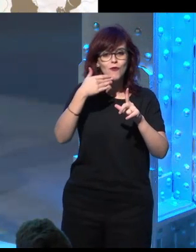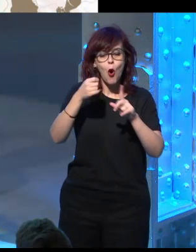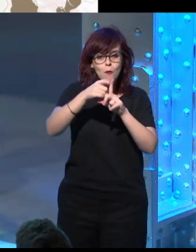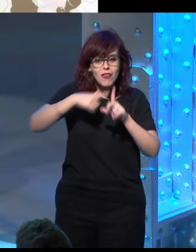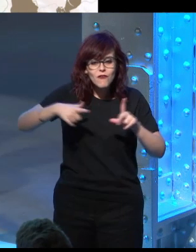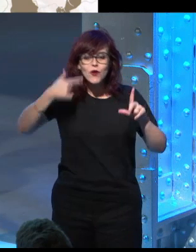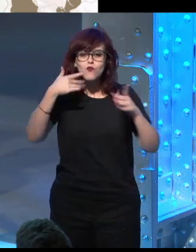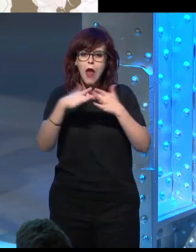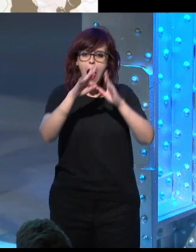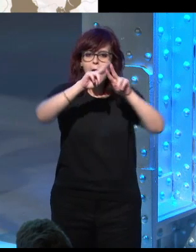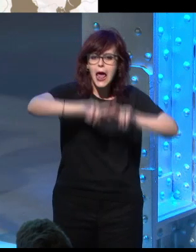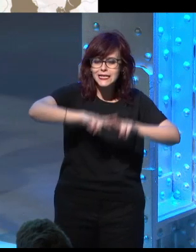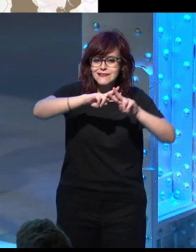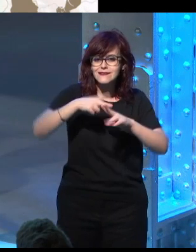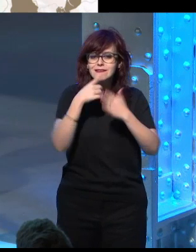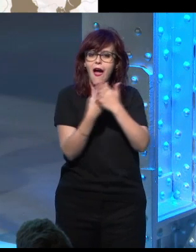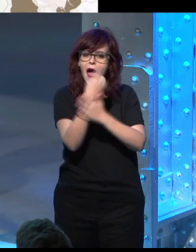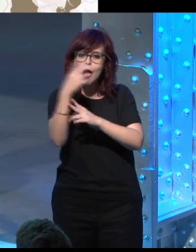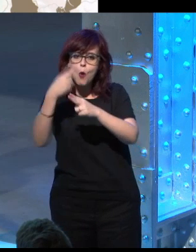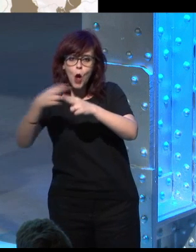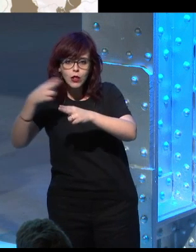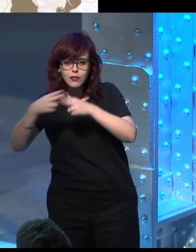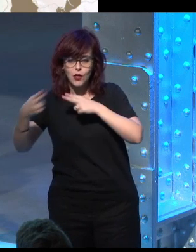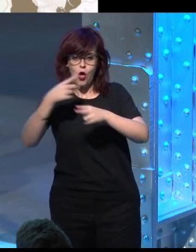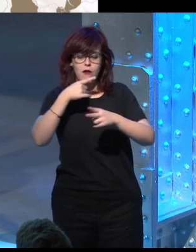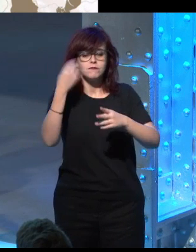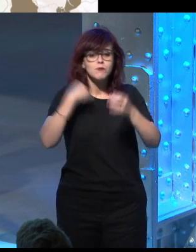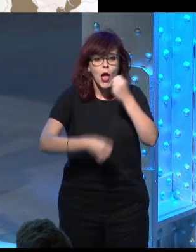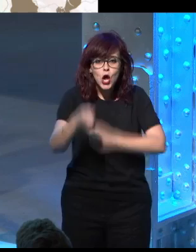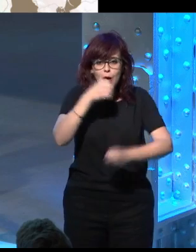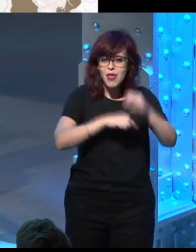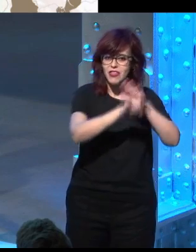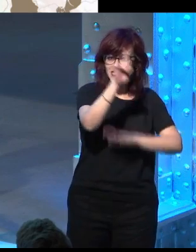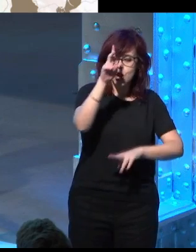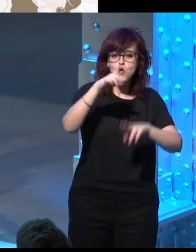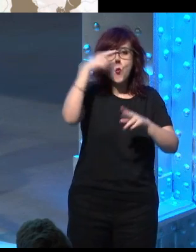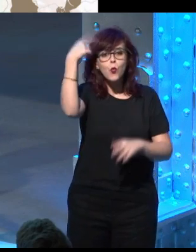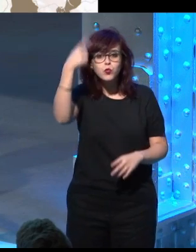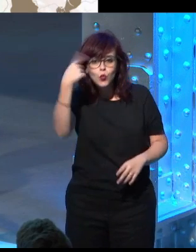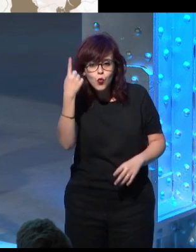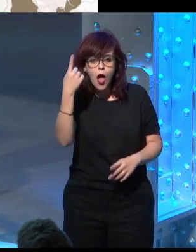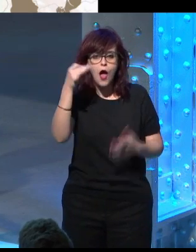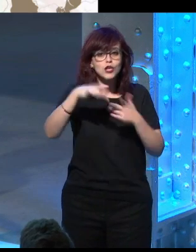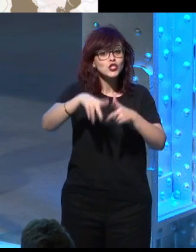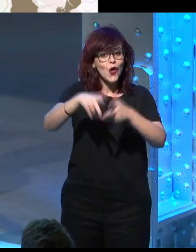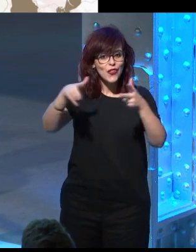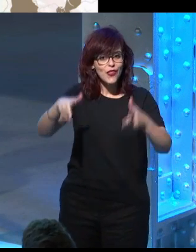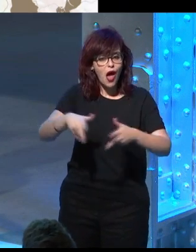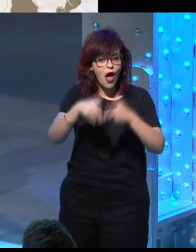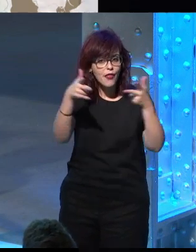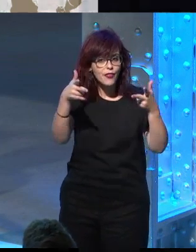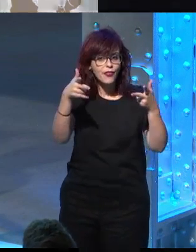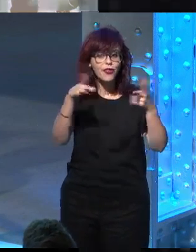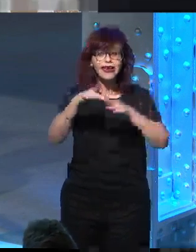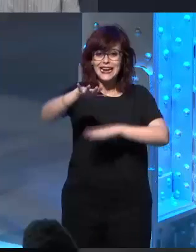análisis geopolítico. Pero mira, esto da para todo. Para geopolítica, para economía y desarrollo, para cultura, para sociedad,